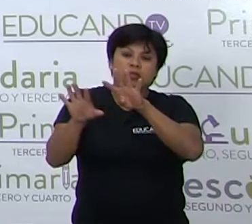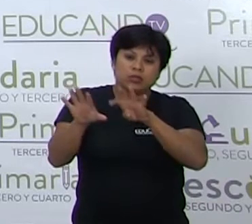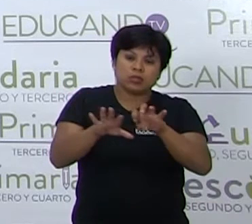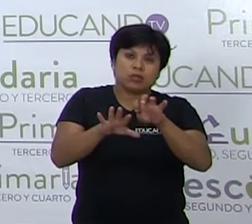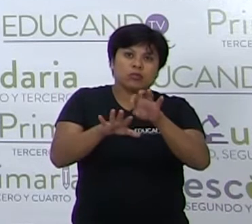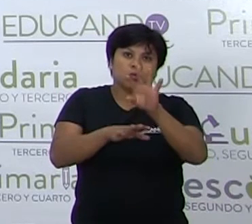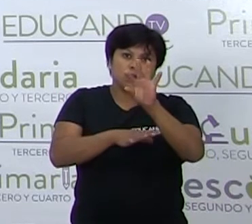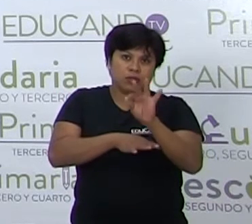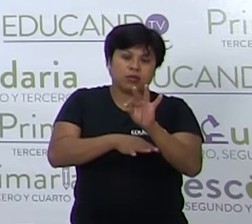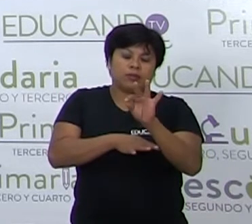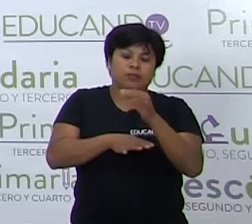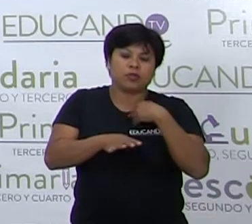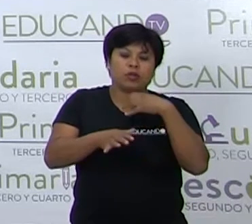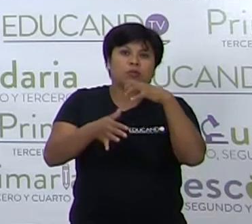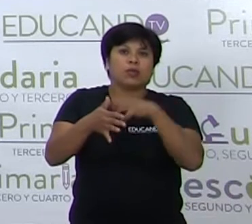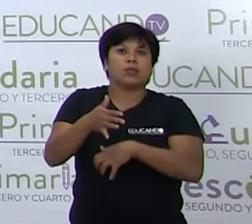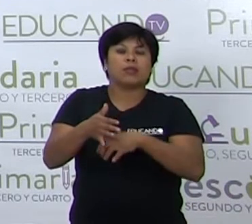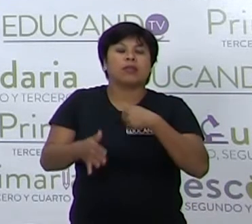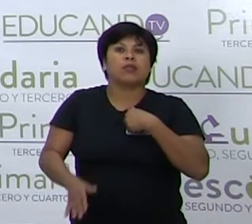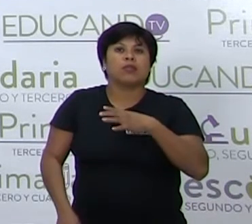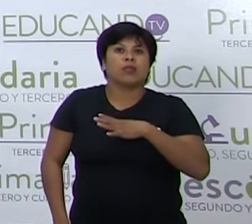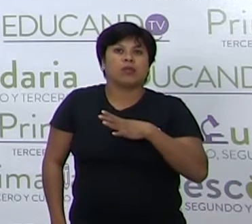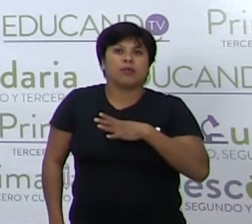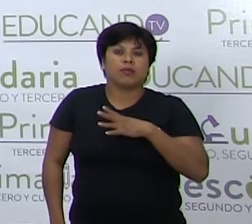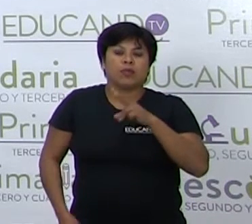2940. Le voy a quitar el que tengo aquí,